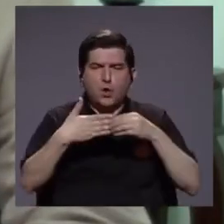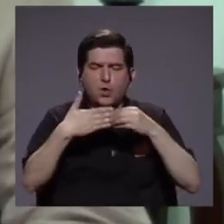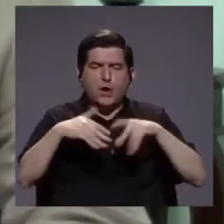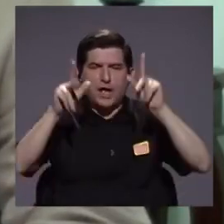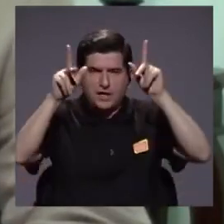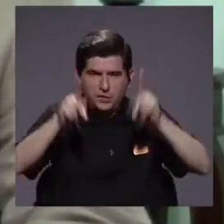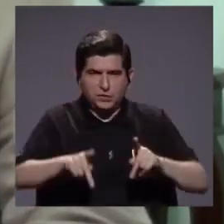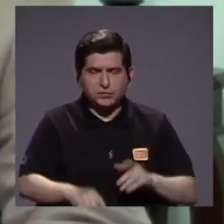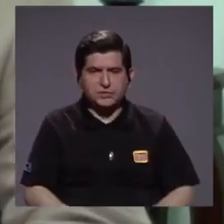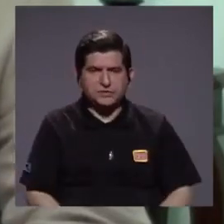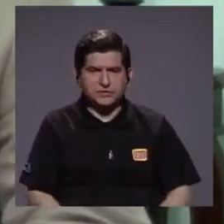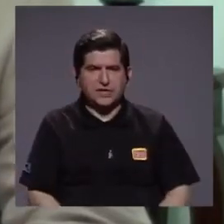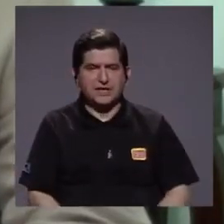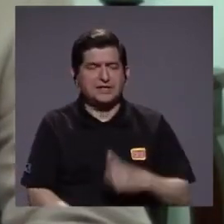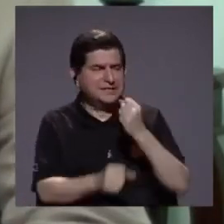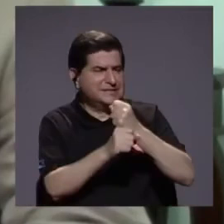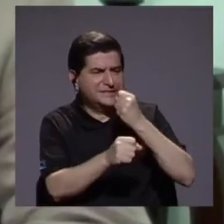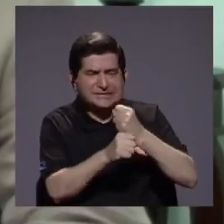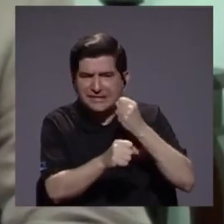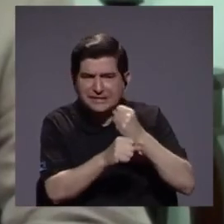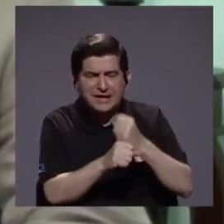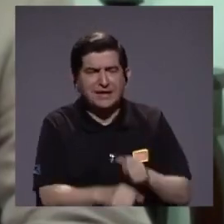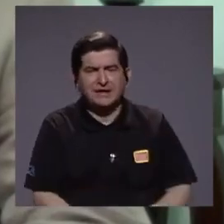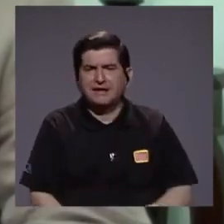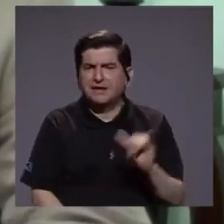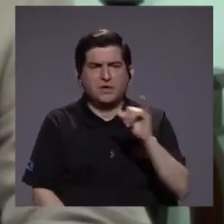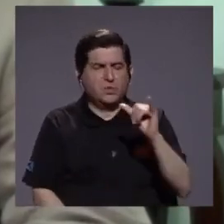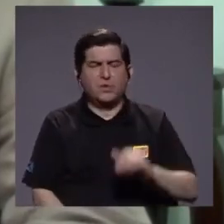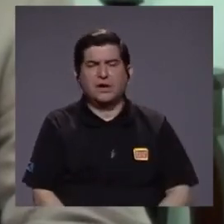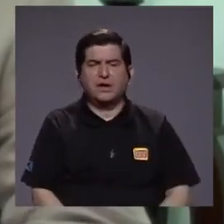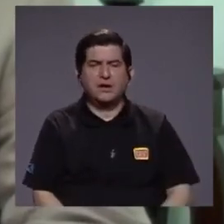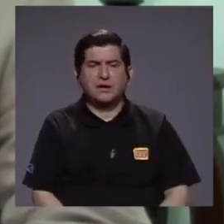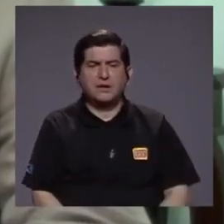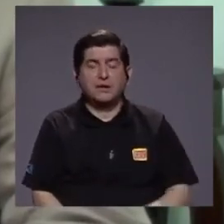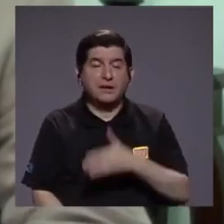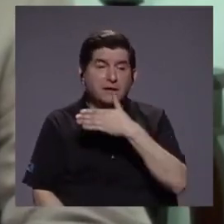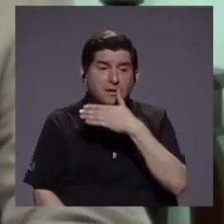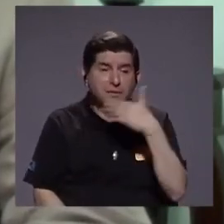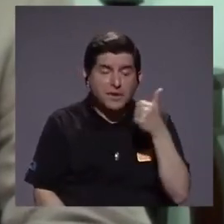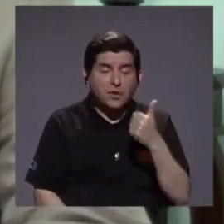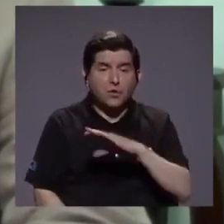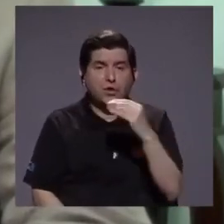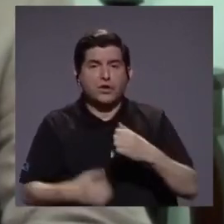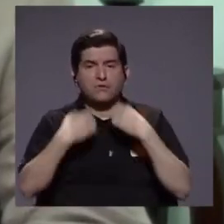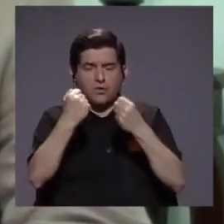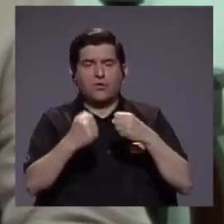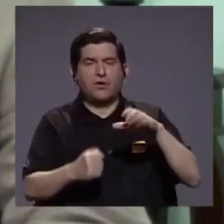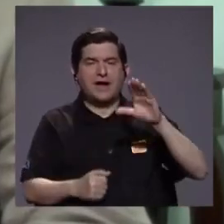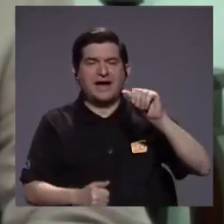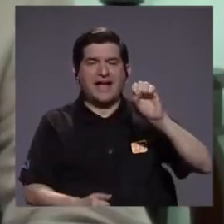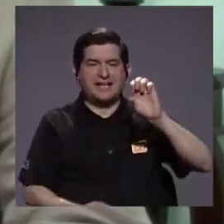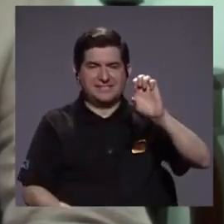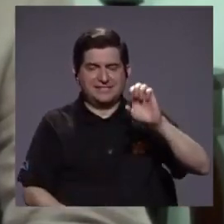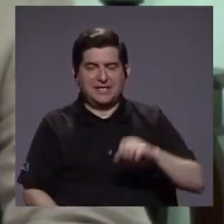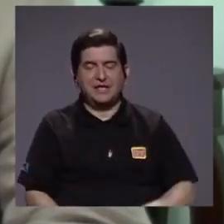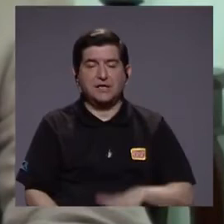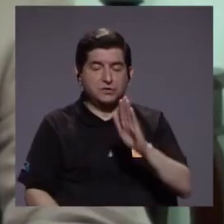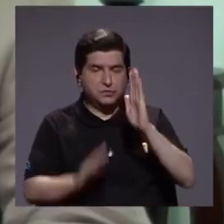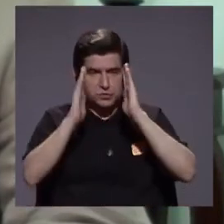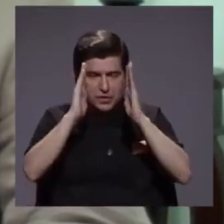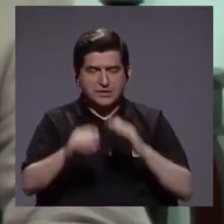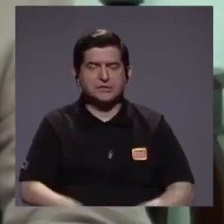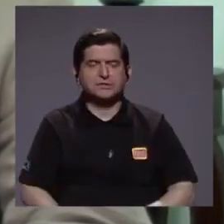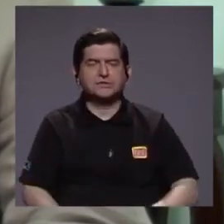las personas estudiantes que trabajan también. Mejoramiento y fortalecimiento del CASE para que su atención sea